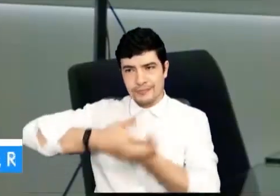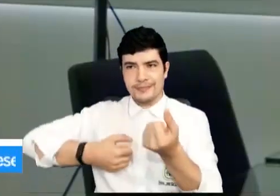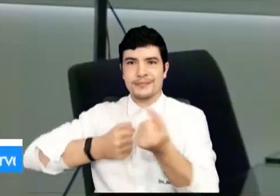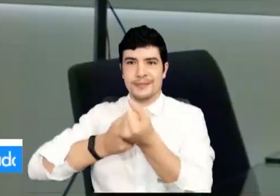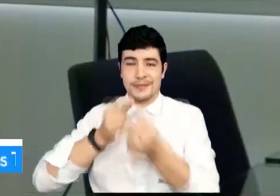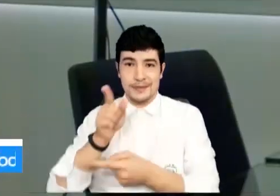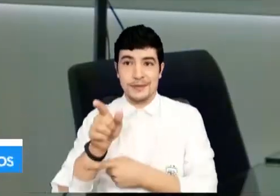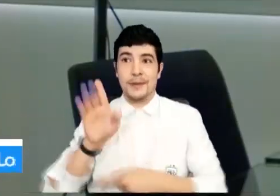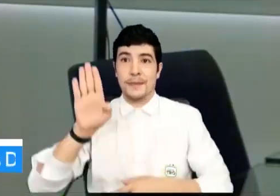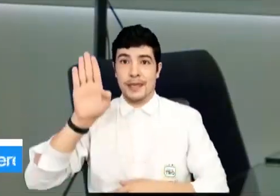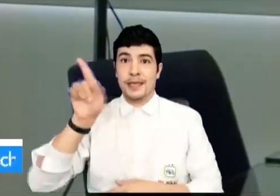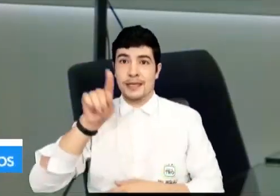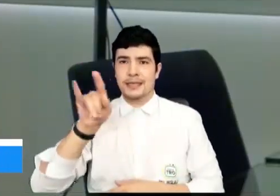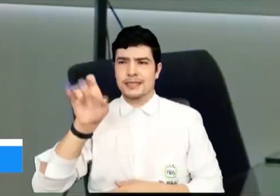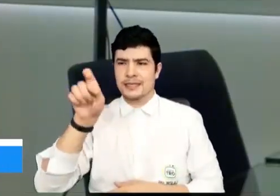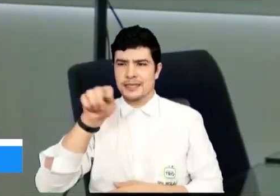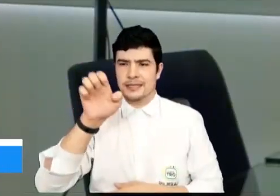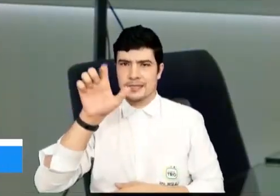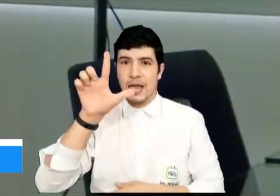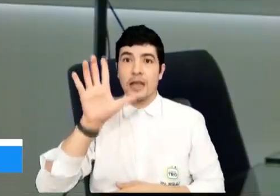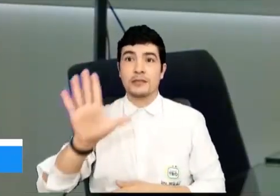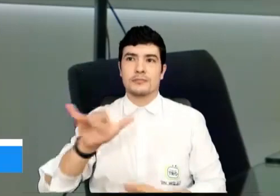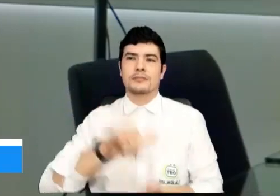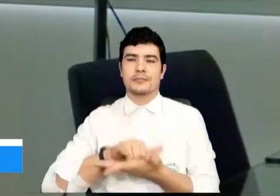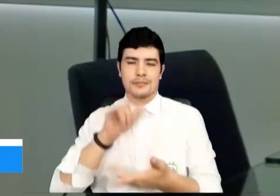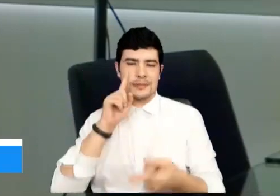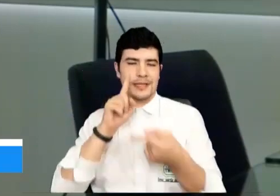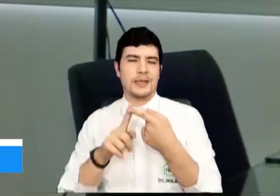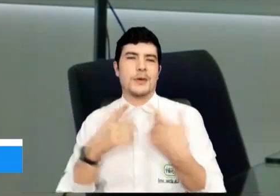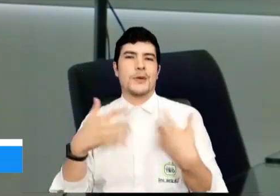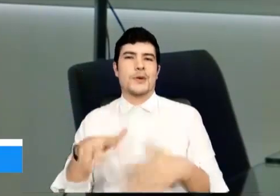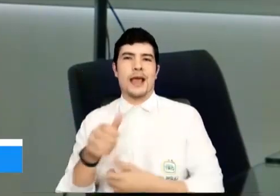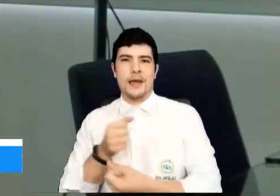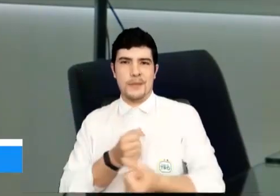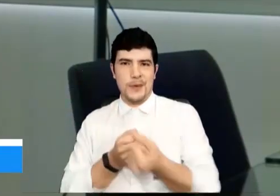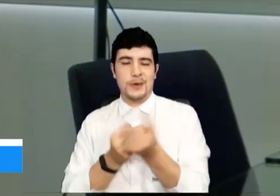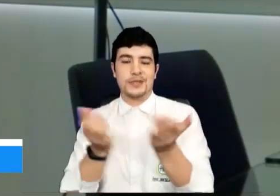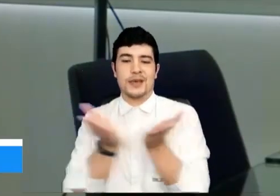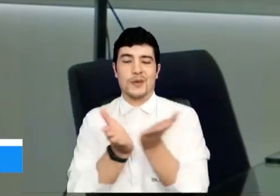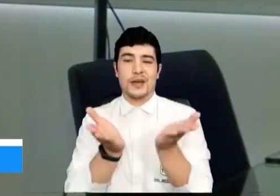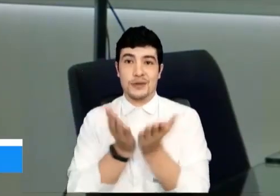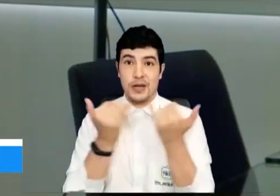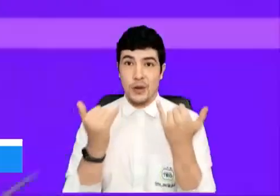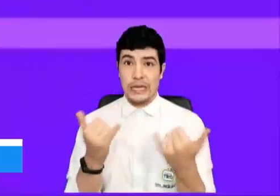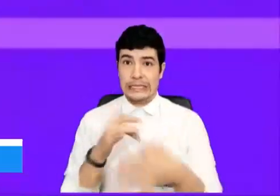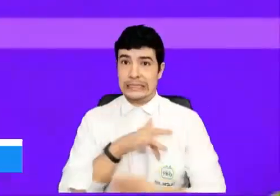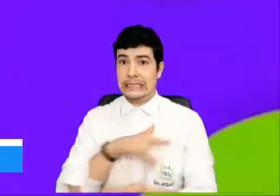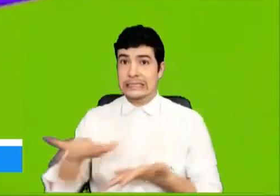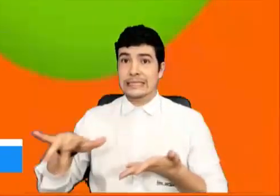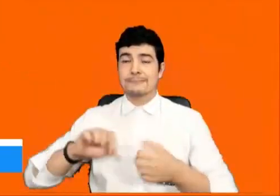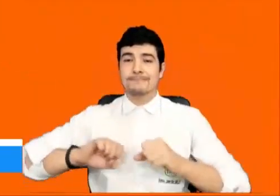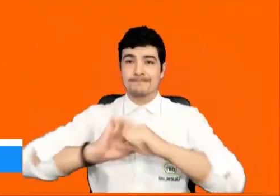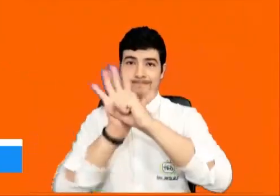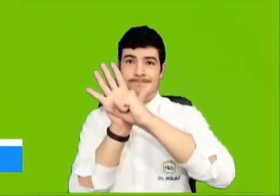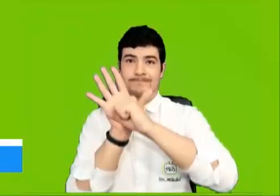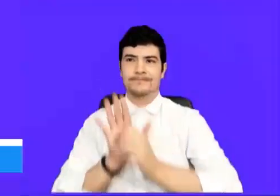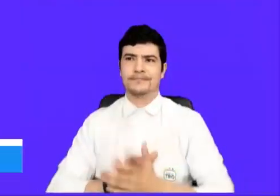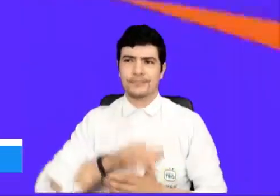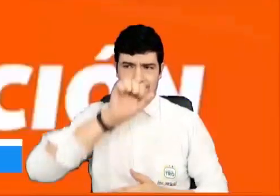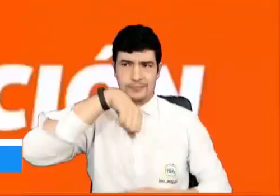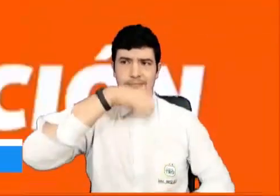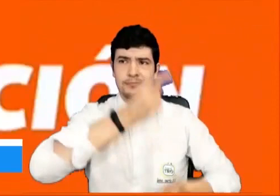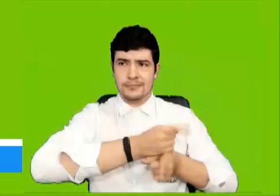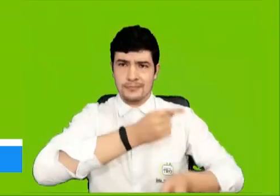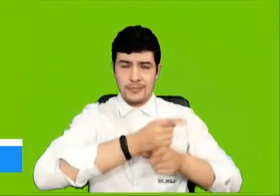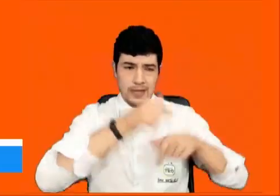para seguir desarrollando todos los sueños y planes que tenemos para este maravilloso canal del oriente colombiano. Nuestra segunda señal llega a